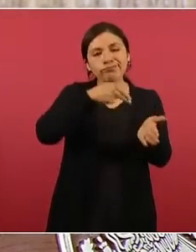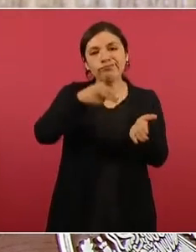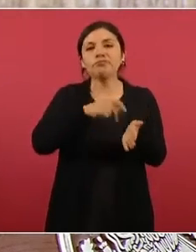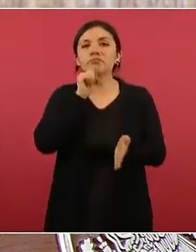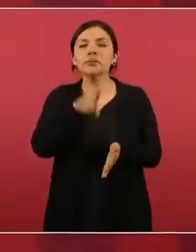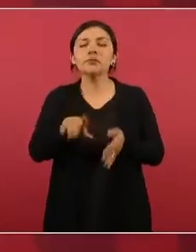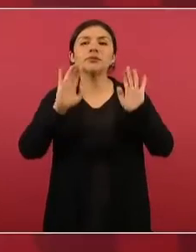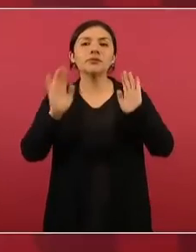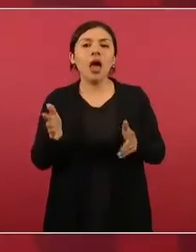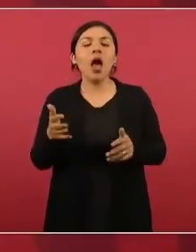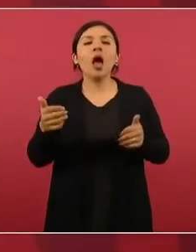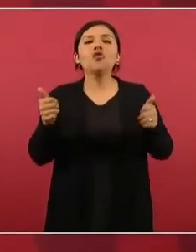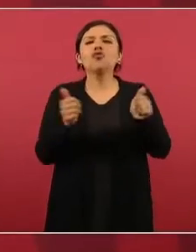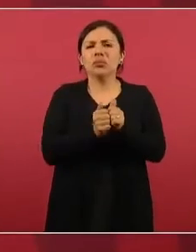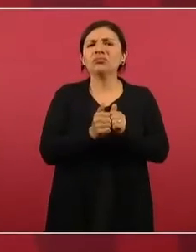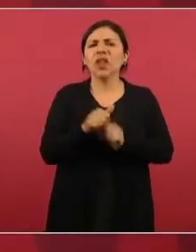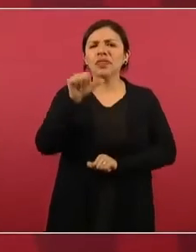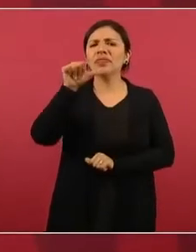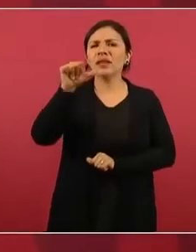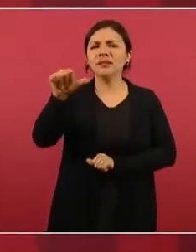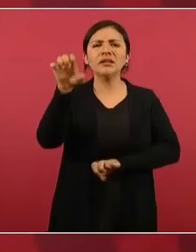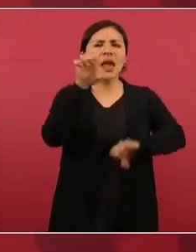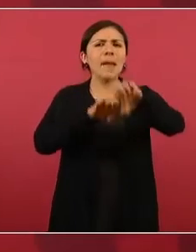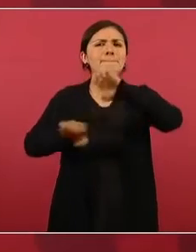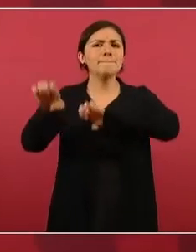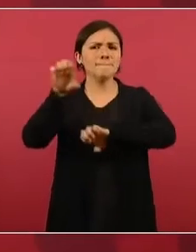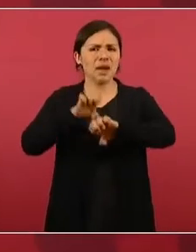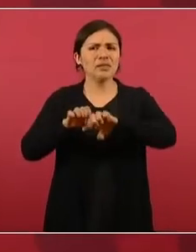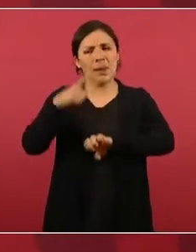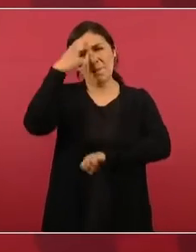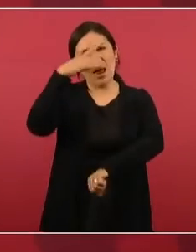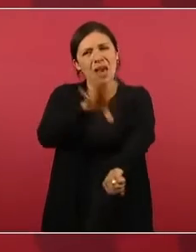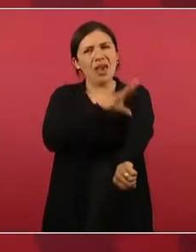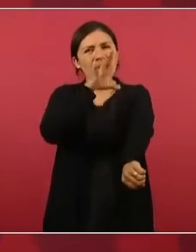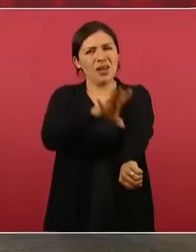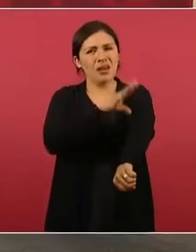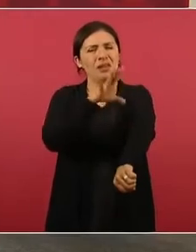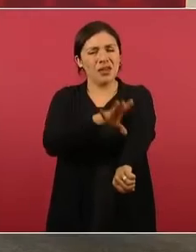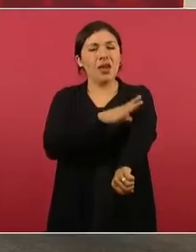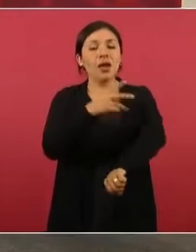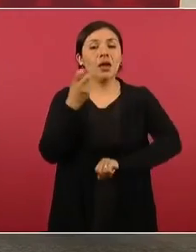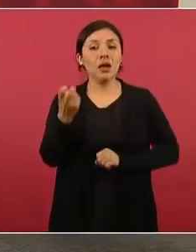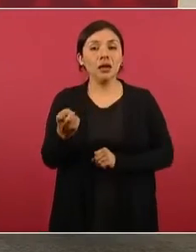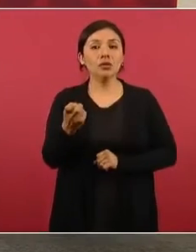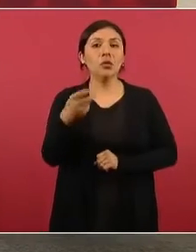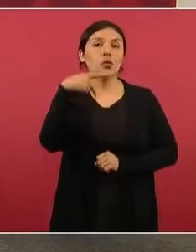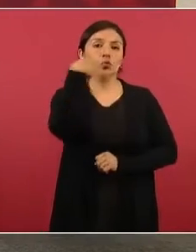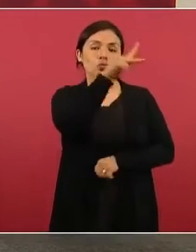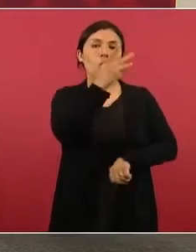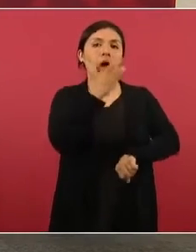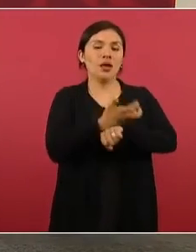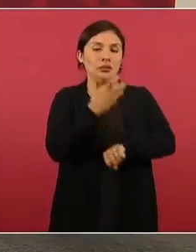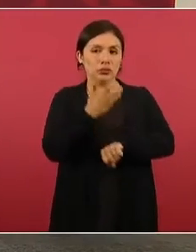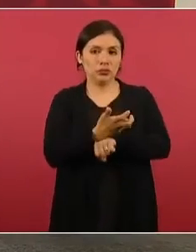llegamos con 16 empresas energéticas de Estados